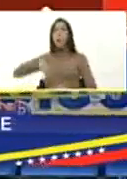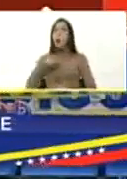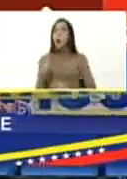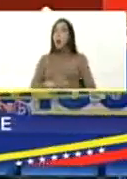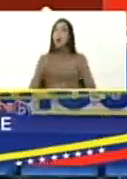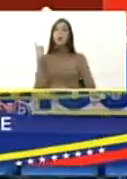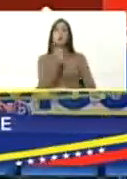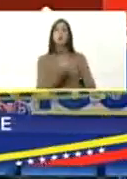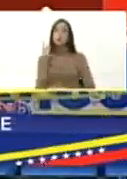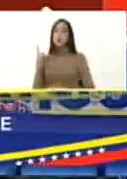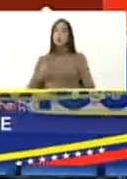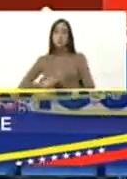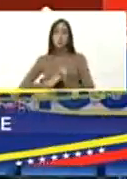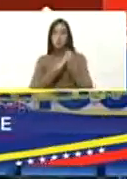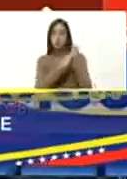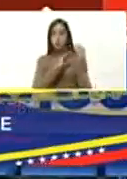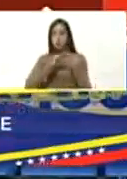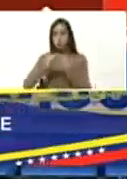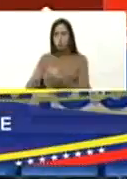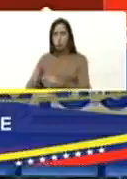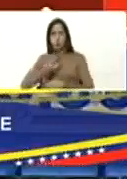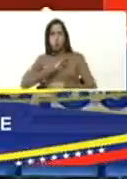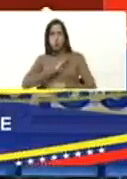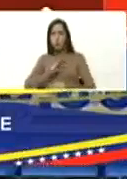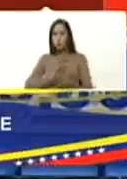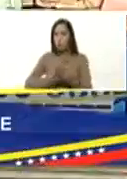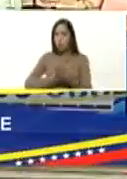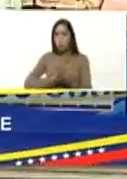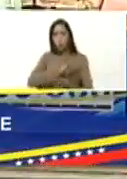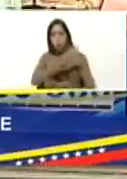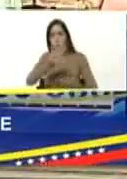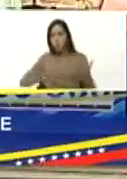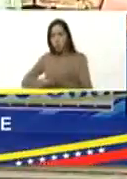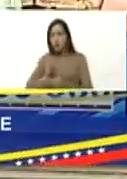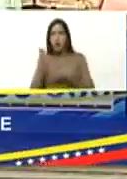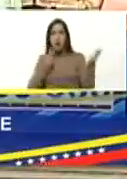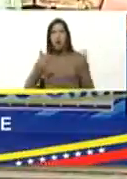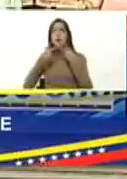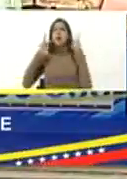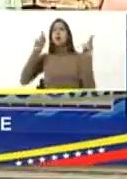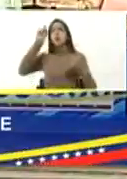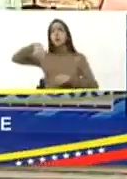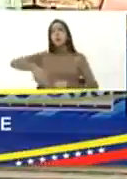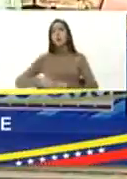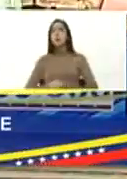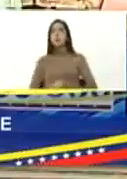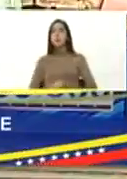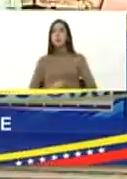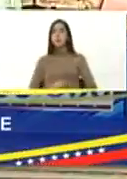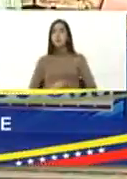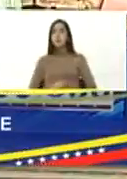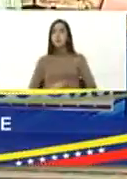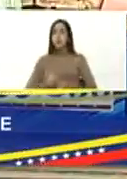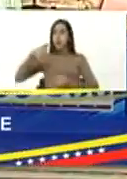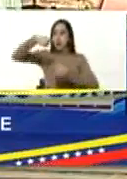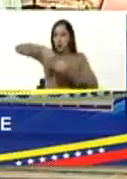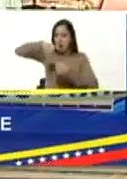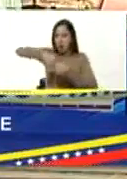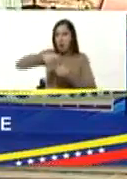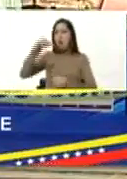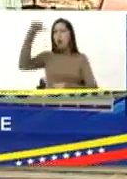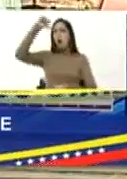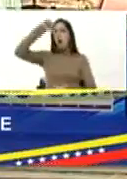autogobierno de las comunidades y la solución de los temas de los servicios públicos del gas, del